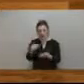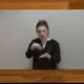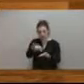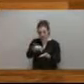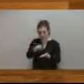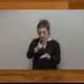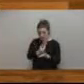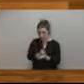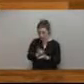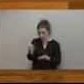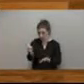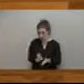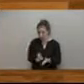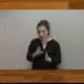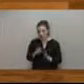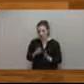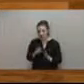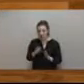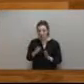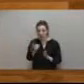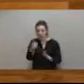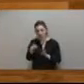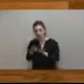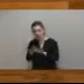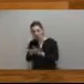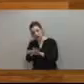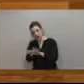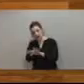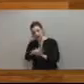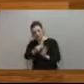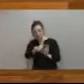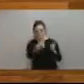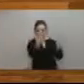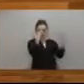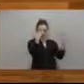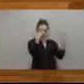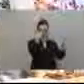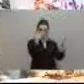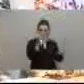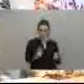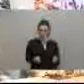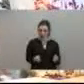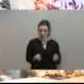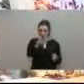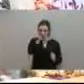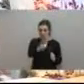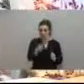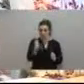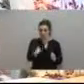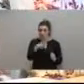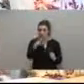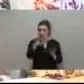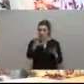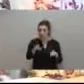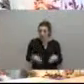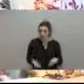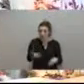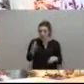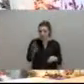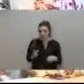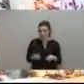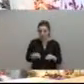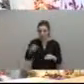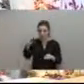pero resulta que por un lado la critica y por otro lado la aplaude porque acaba de acatar lo que le mandó la